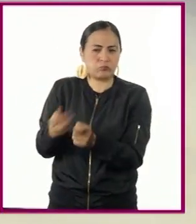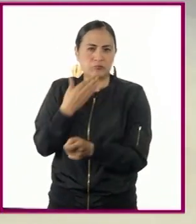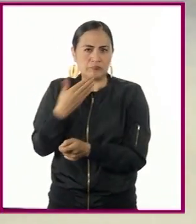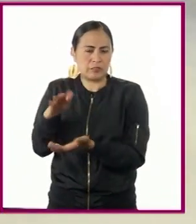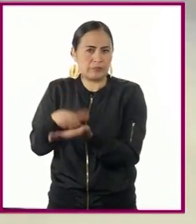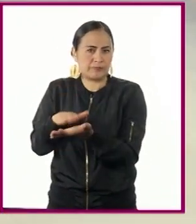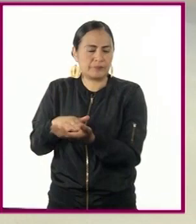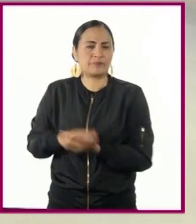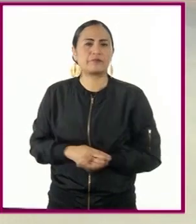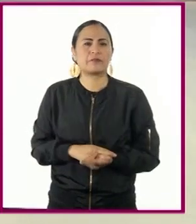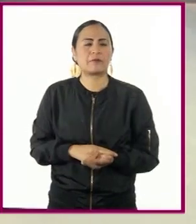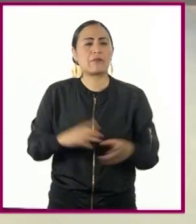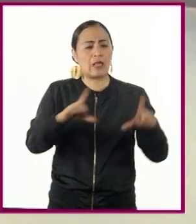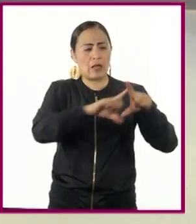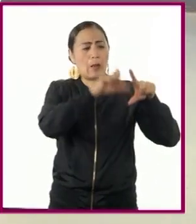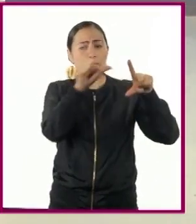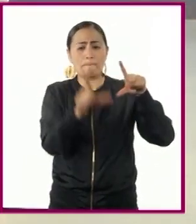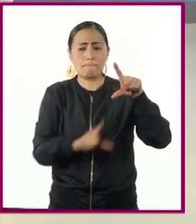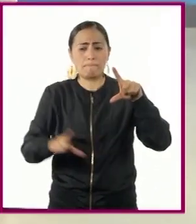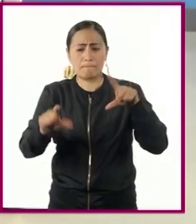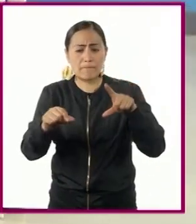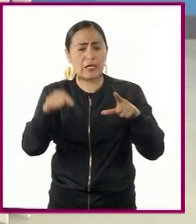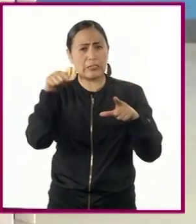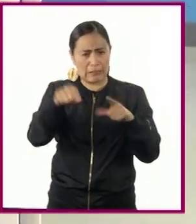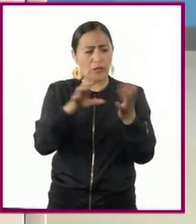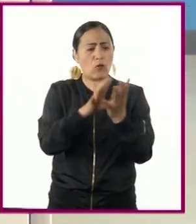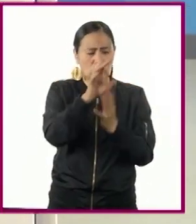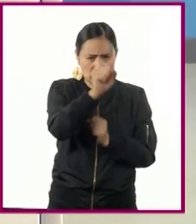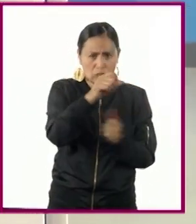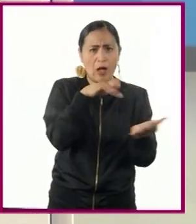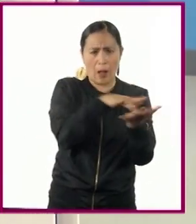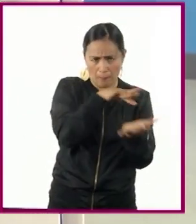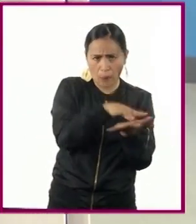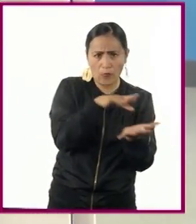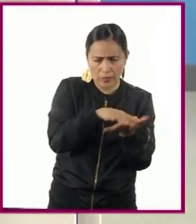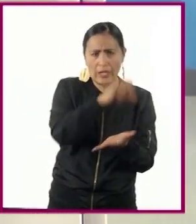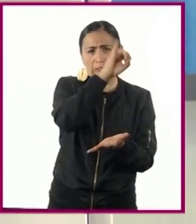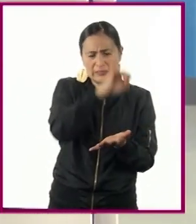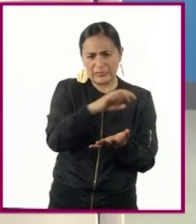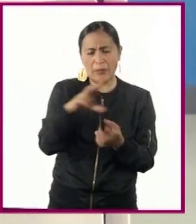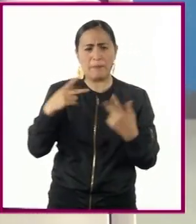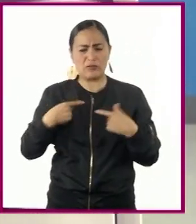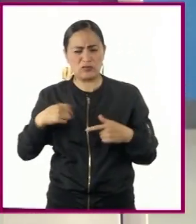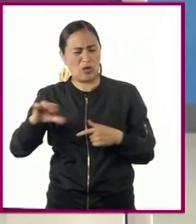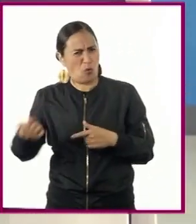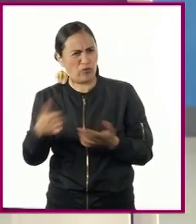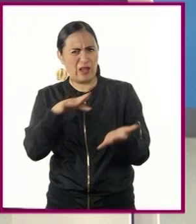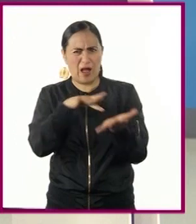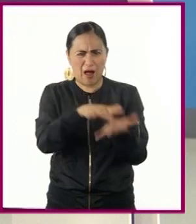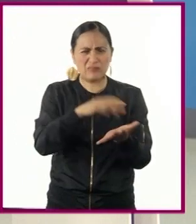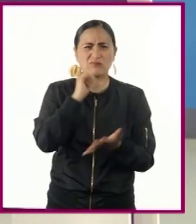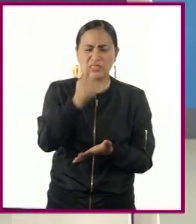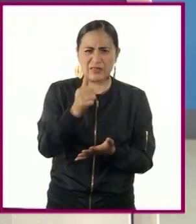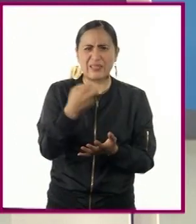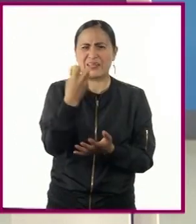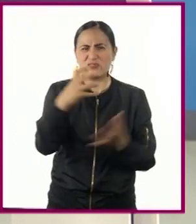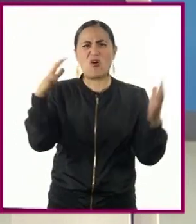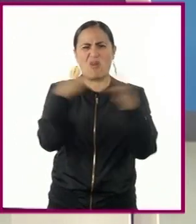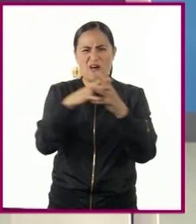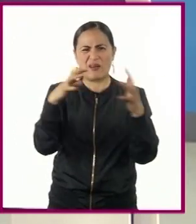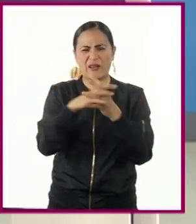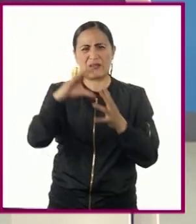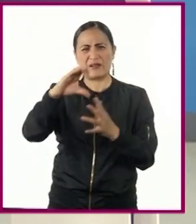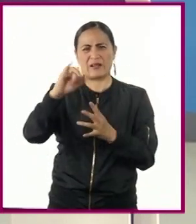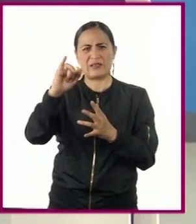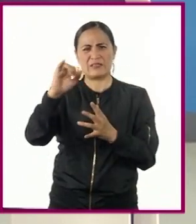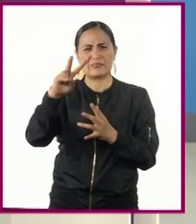El país se dividió entre quienes apoyaban la legitimidad de la Constitución y quienes la negaban, iniciando una guerra civil conocida como Guerra de